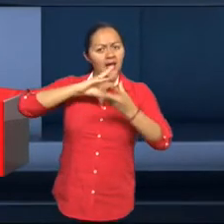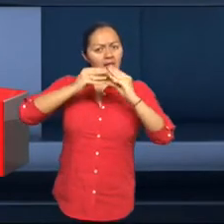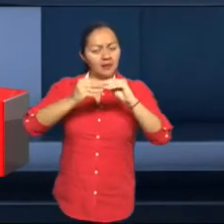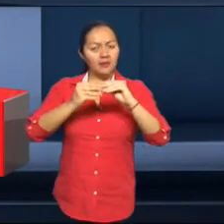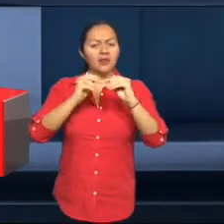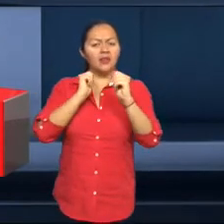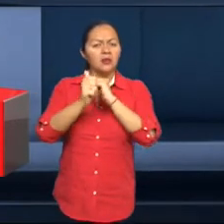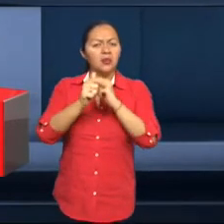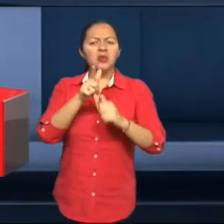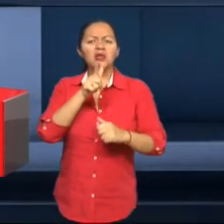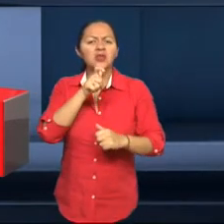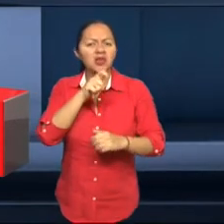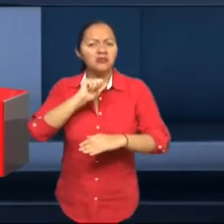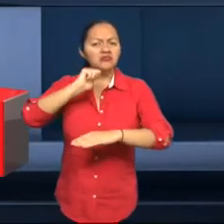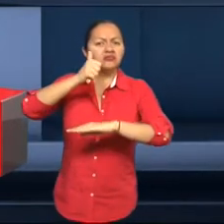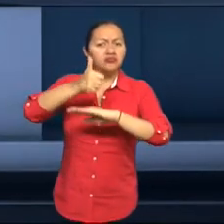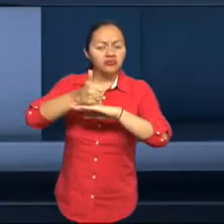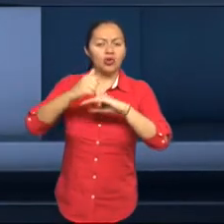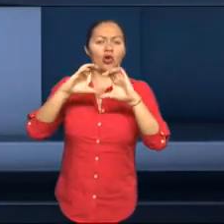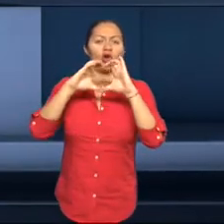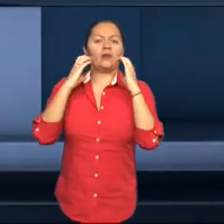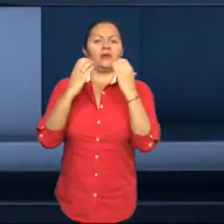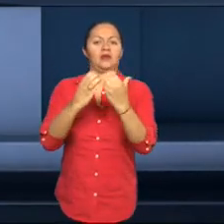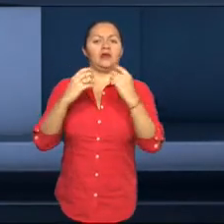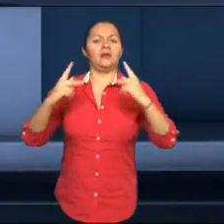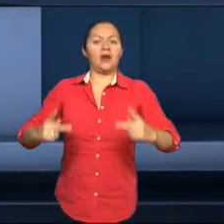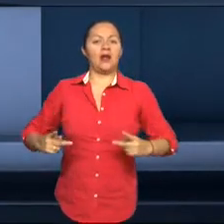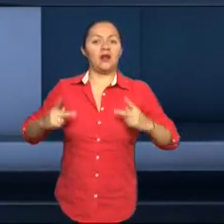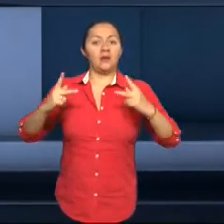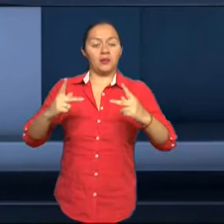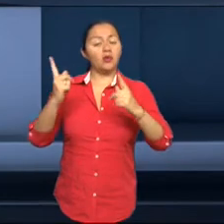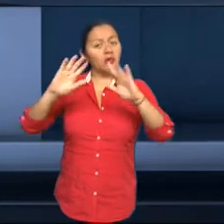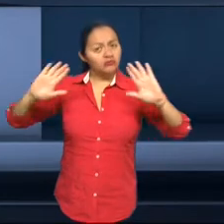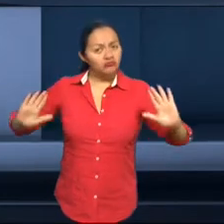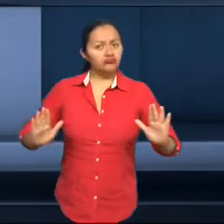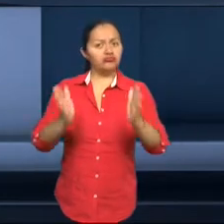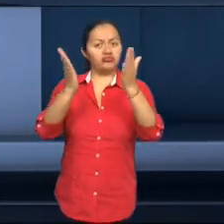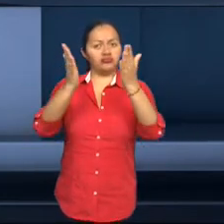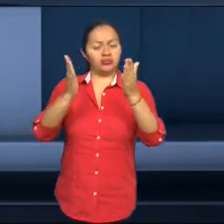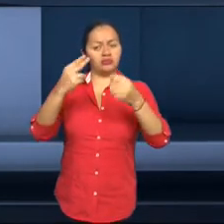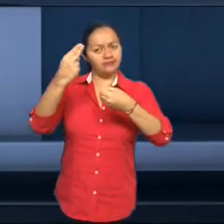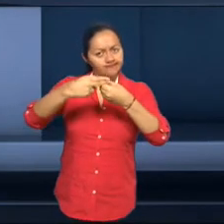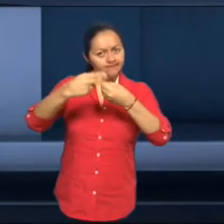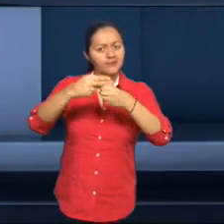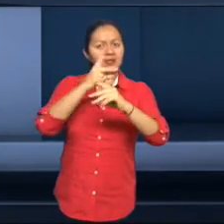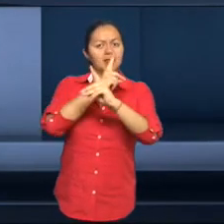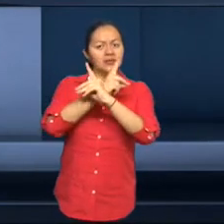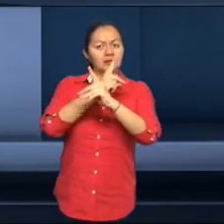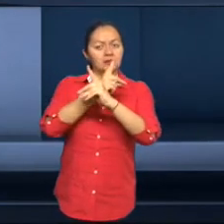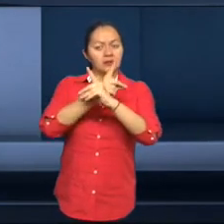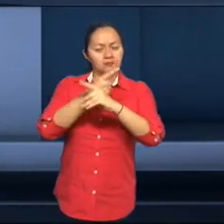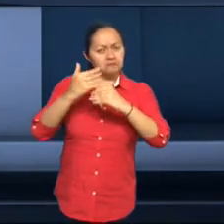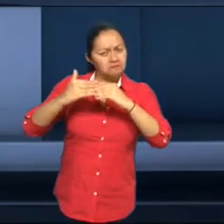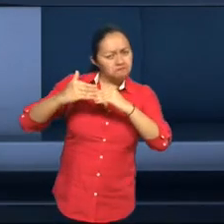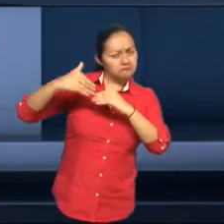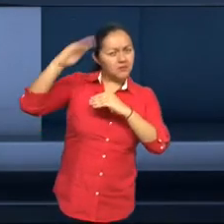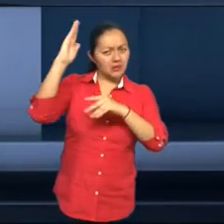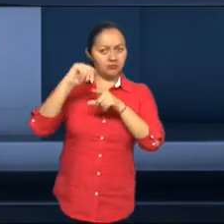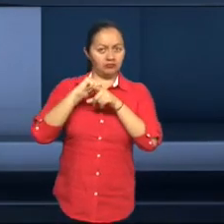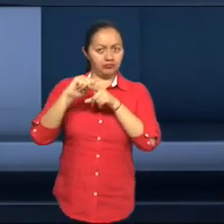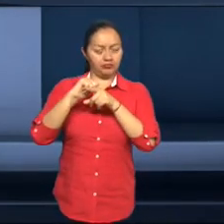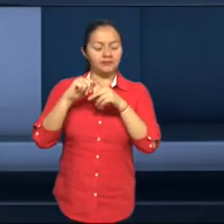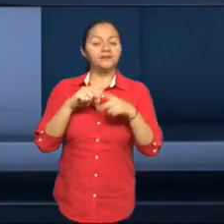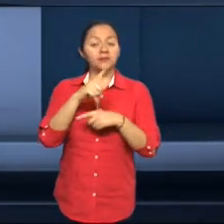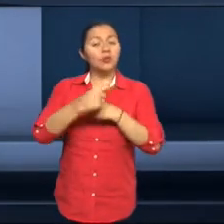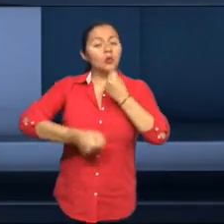Comité Paralímpico Ecuatoriano. Este comité es el que impulsa y fomenta la participación de nuestros deportistas con discapacidad de alto rendimiento. De ahí que su